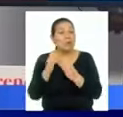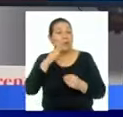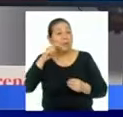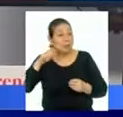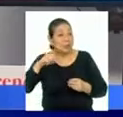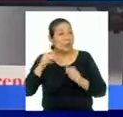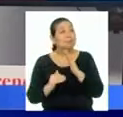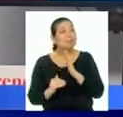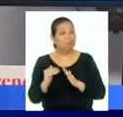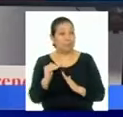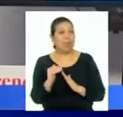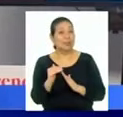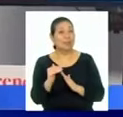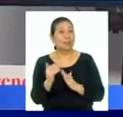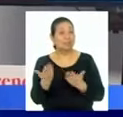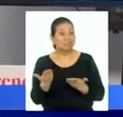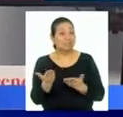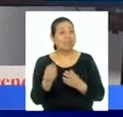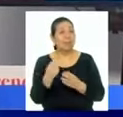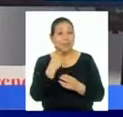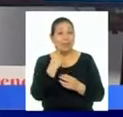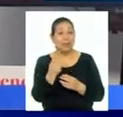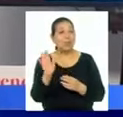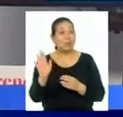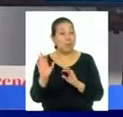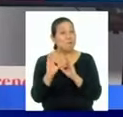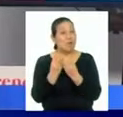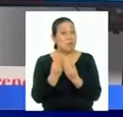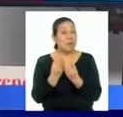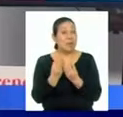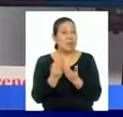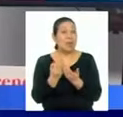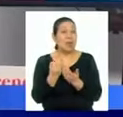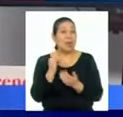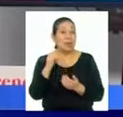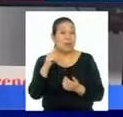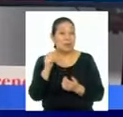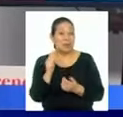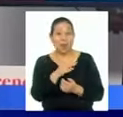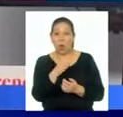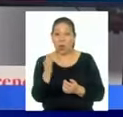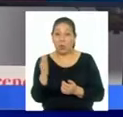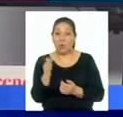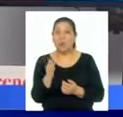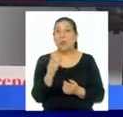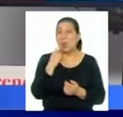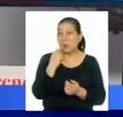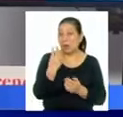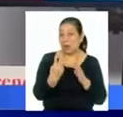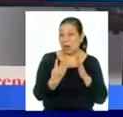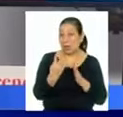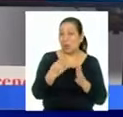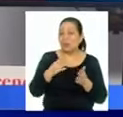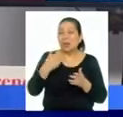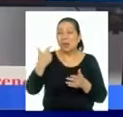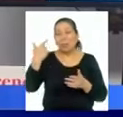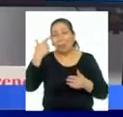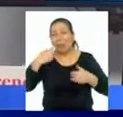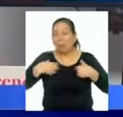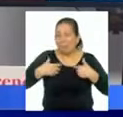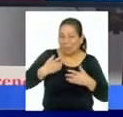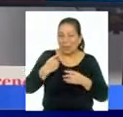necesidades mayores que están señalando los familiares, tanto de Inti y Brian como de aquellos 14 heridos que resultaron